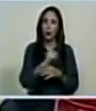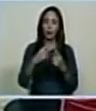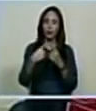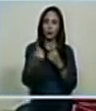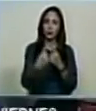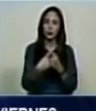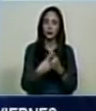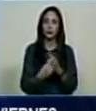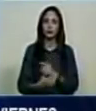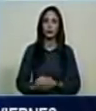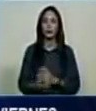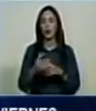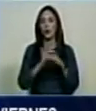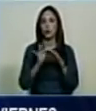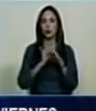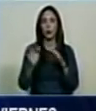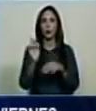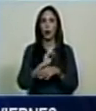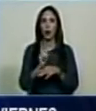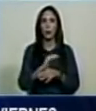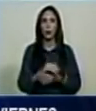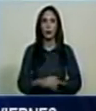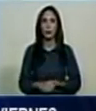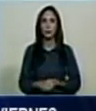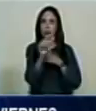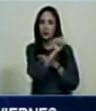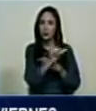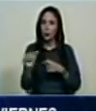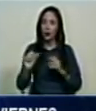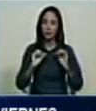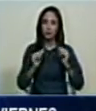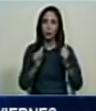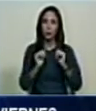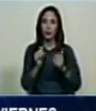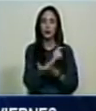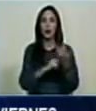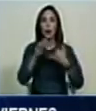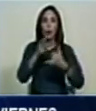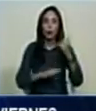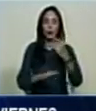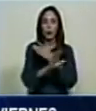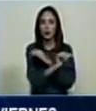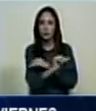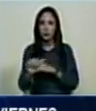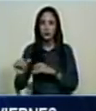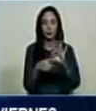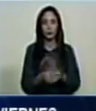Estado indicó que las personas que deseen podrán pagar su lingote de oro mediante el carnet de la patria.